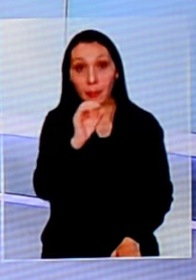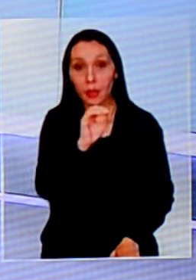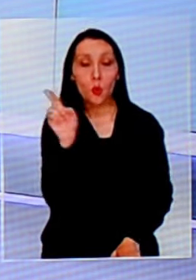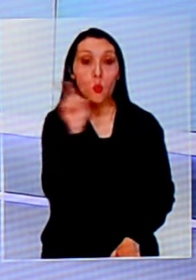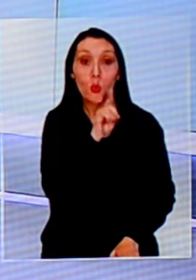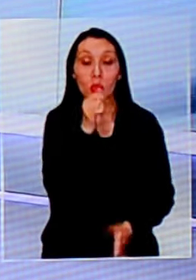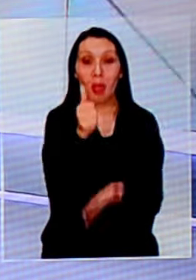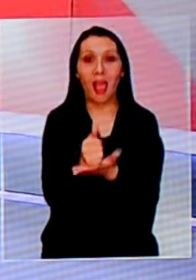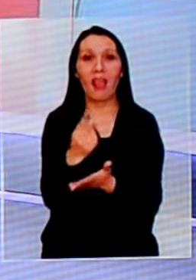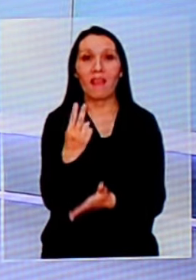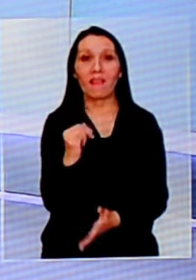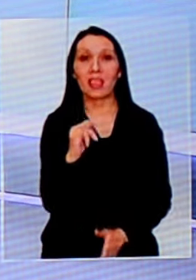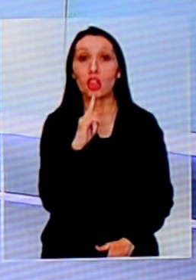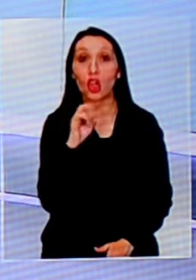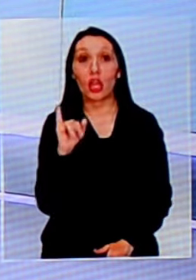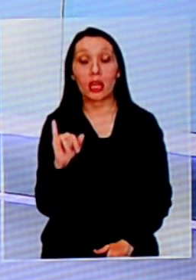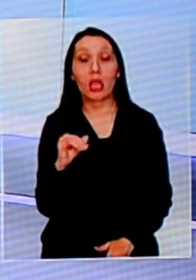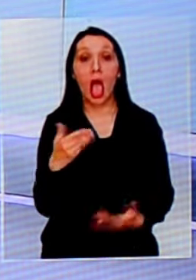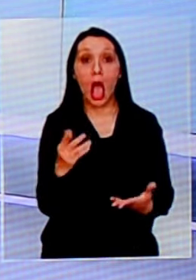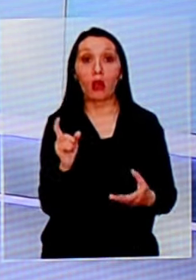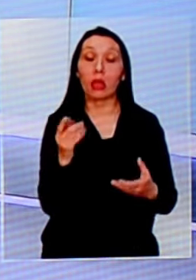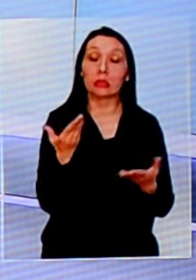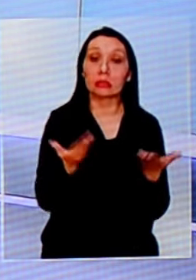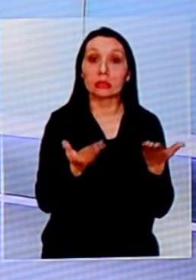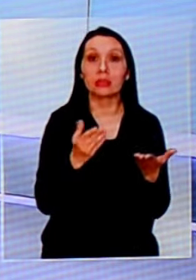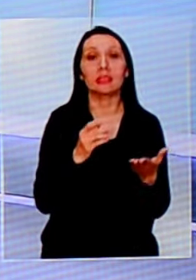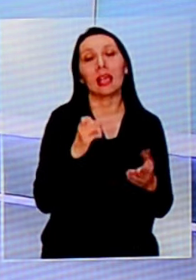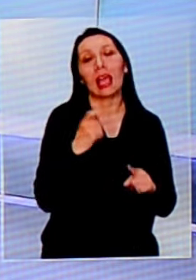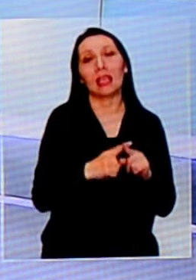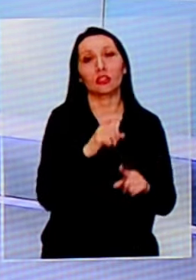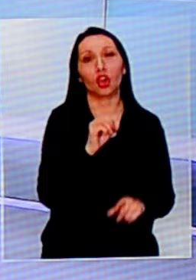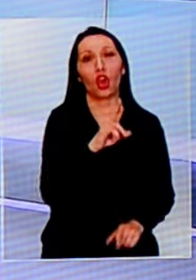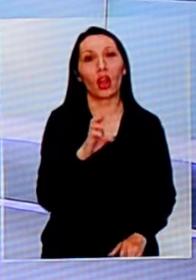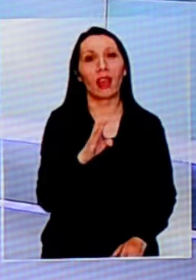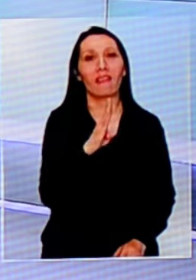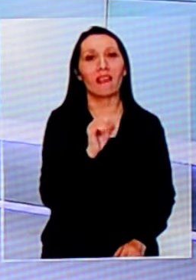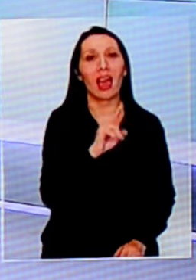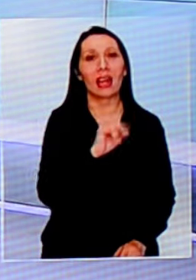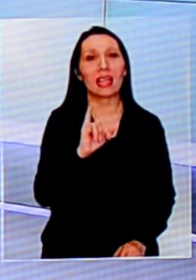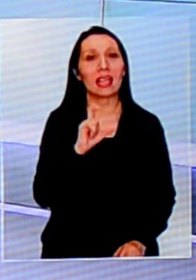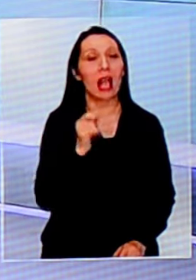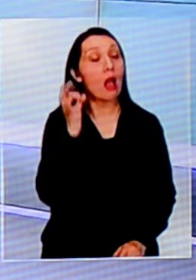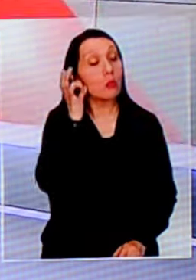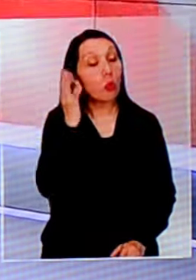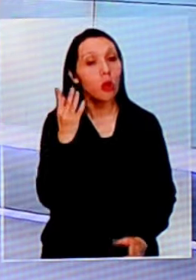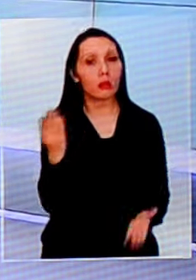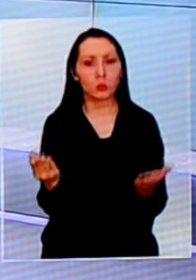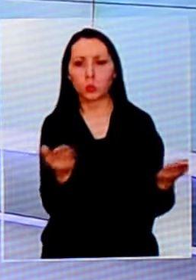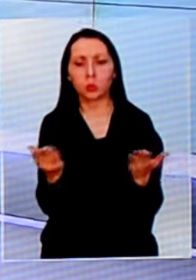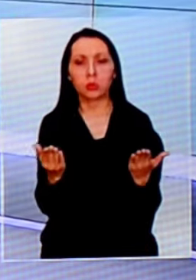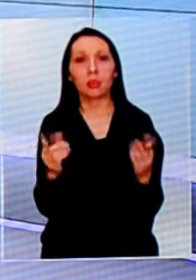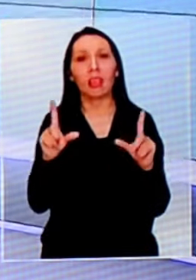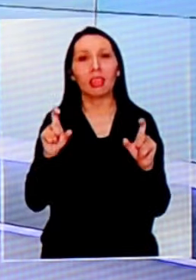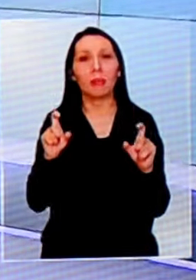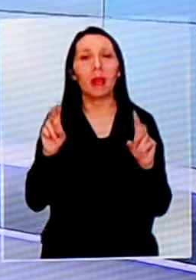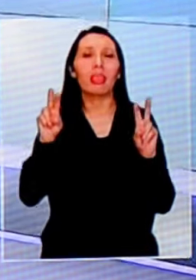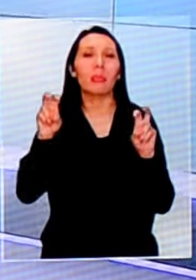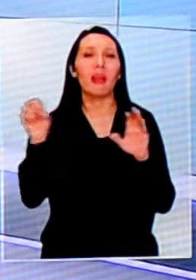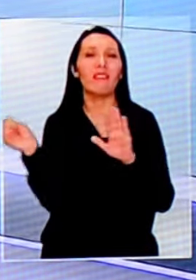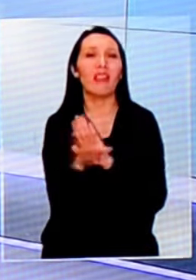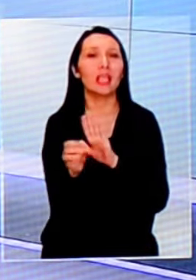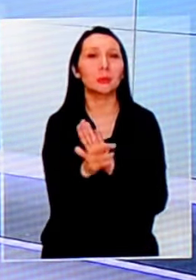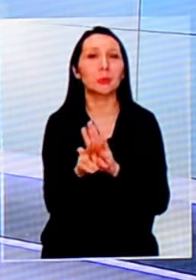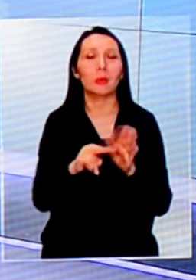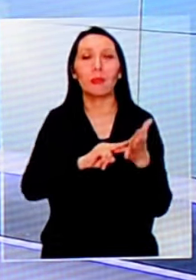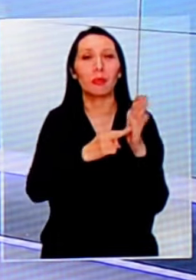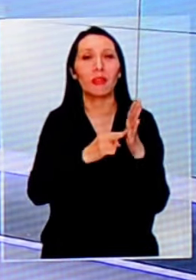Alcalde Cristian Vitori y la postulante y excore Katy Barriga se enfrentaron duramente por el denominado caso basura y la instalación